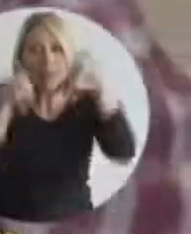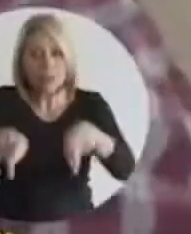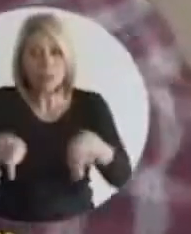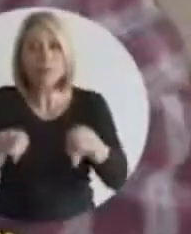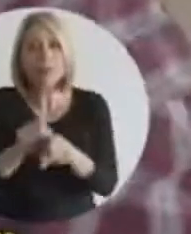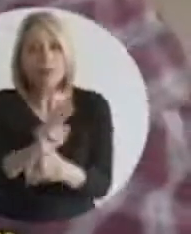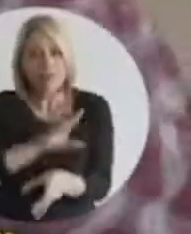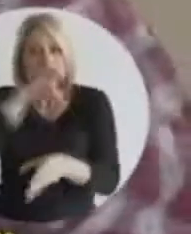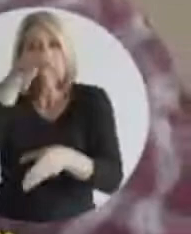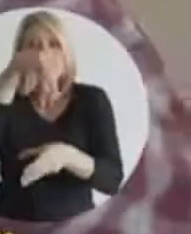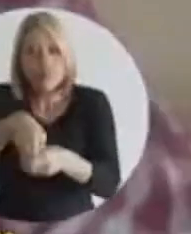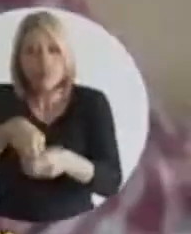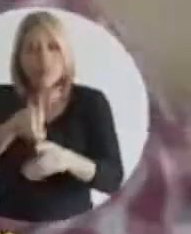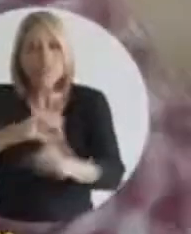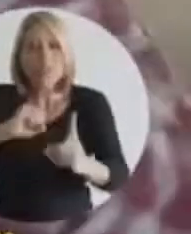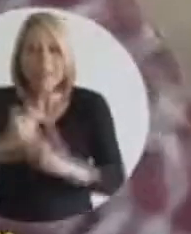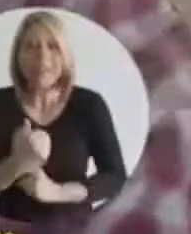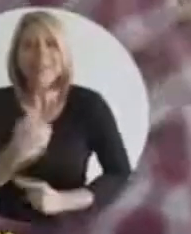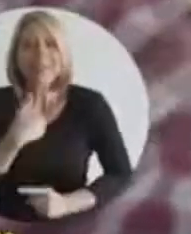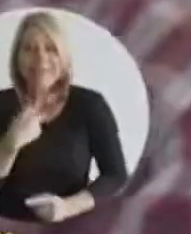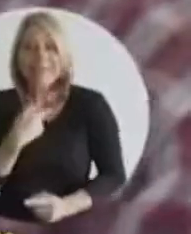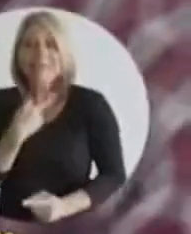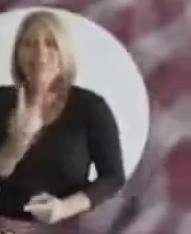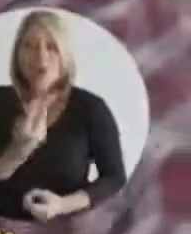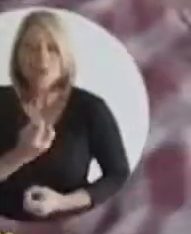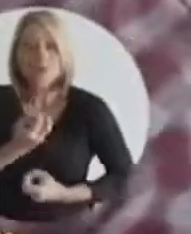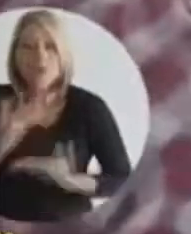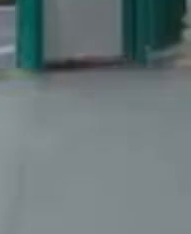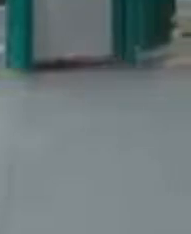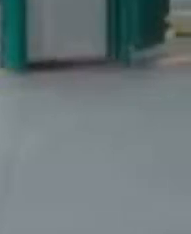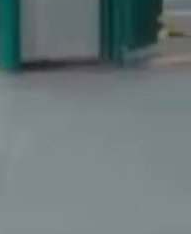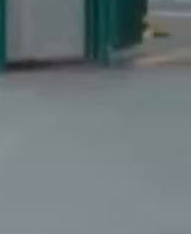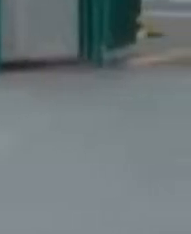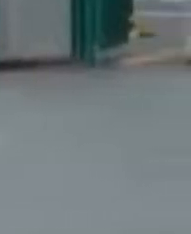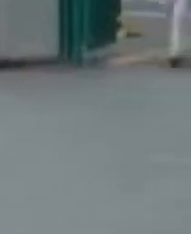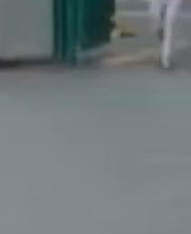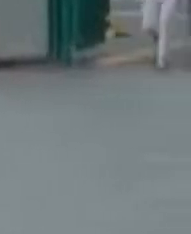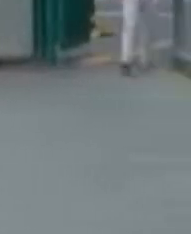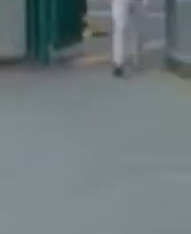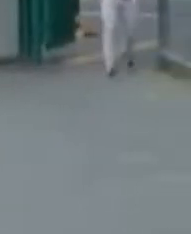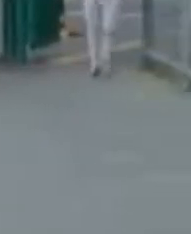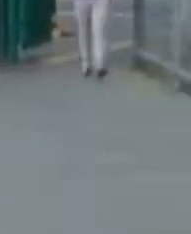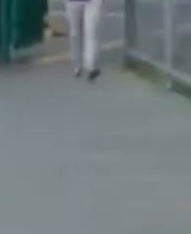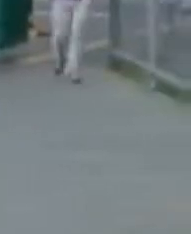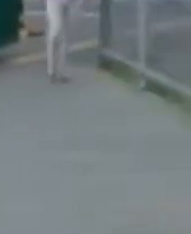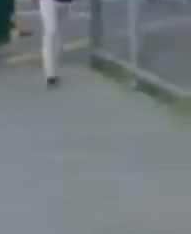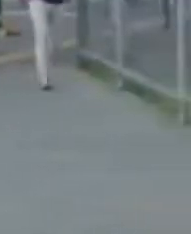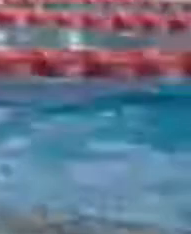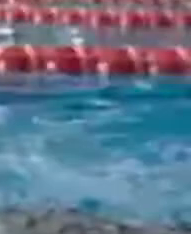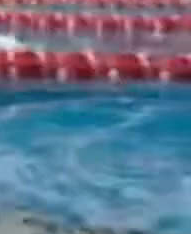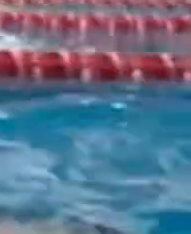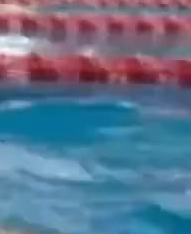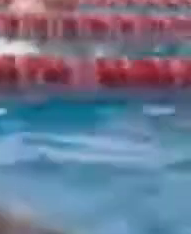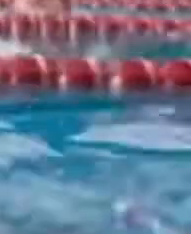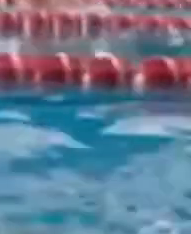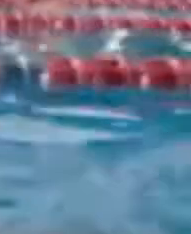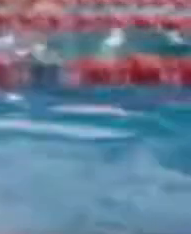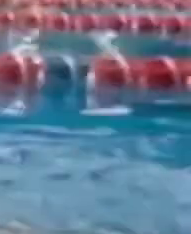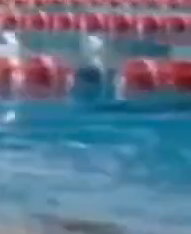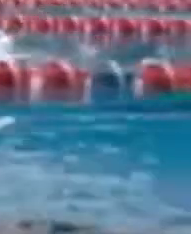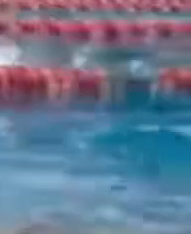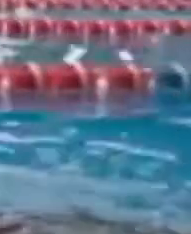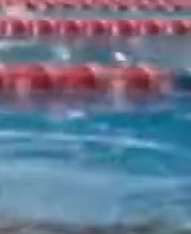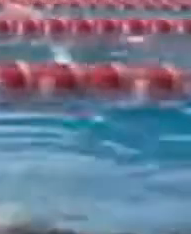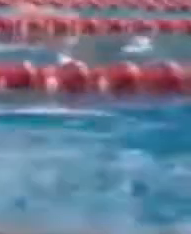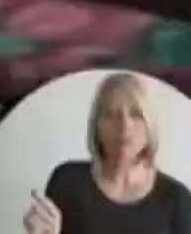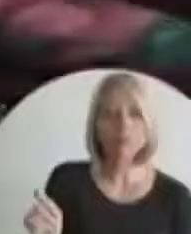que también formas parte de la sociedad, que tienes un voz, que tienes voz, que tienes voto. Un proyecto que busca retratar las luchas,